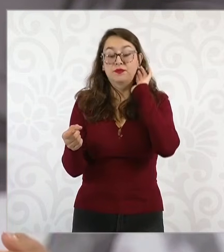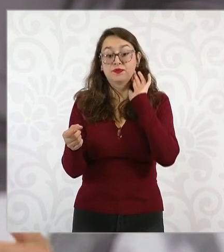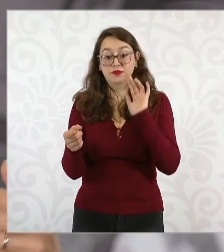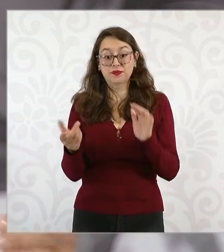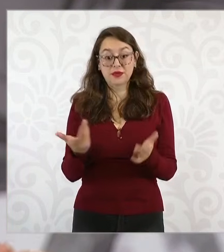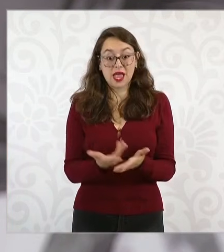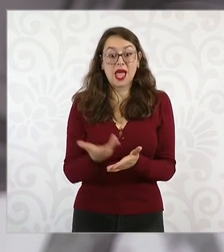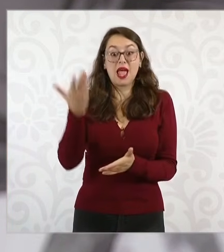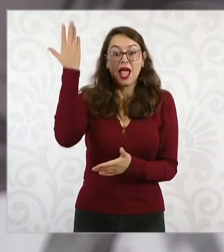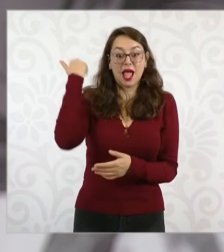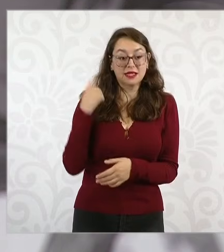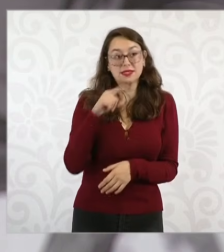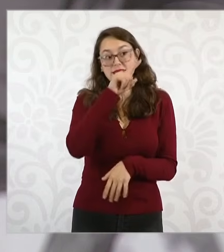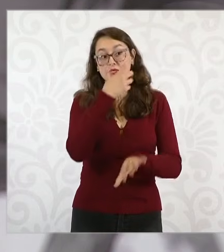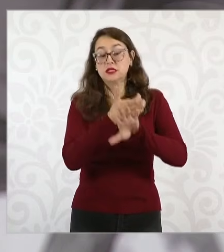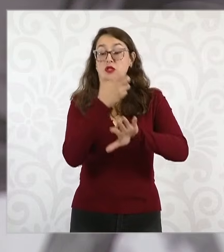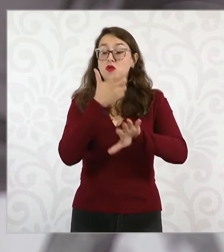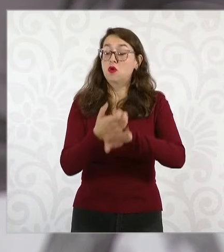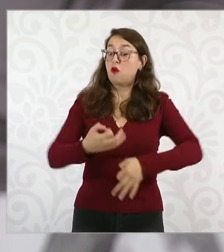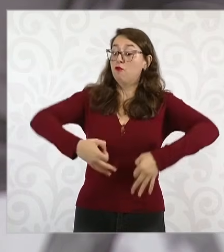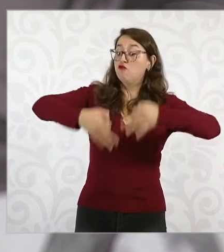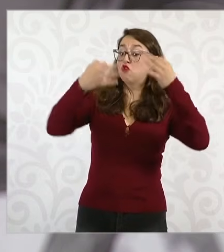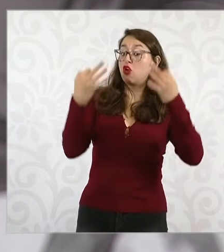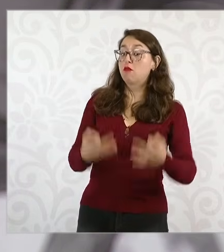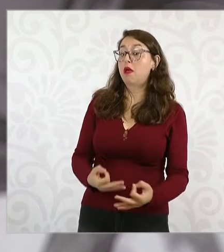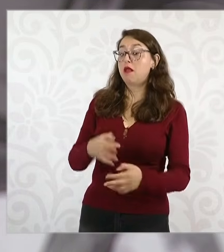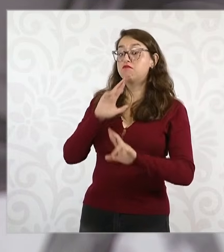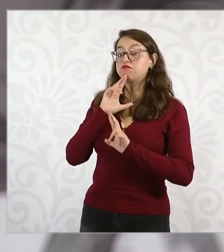manera formal al gobierno de México.